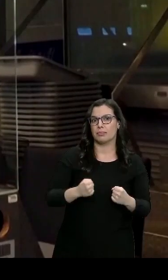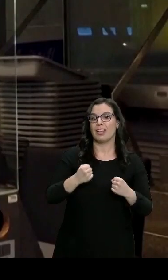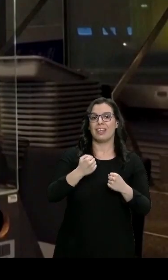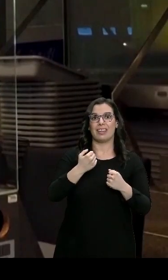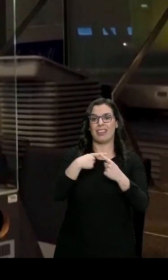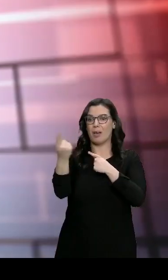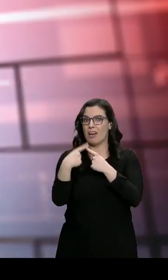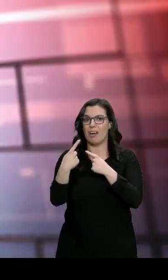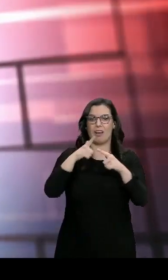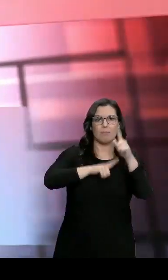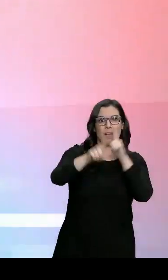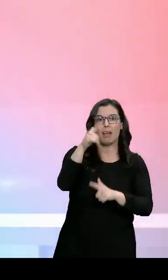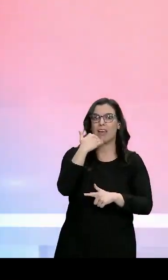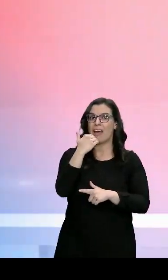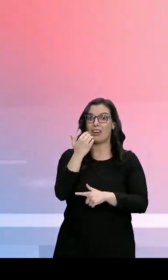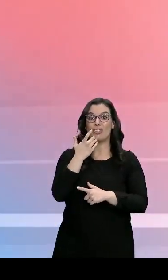no esenciales.